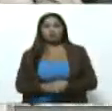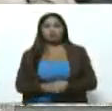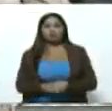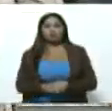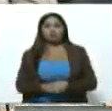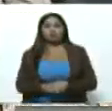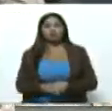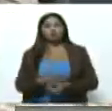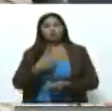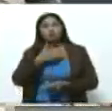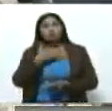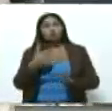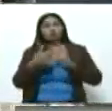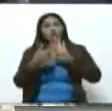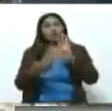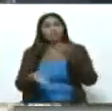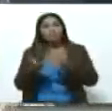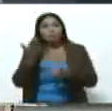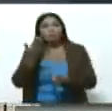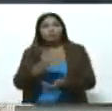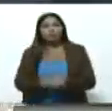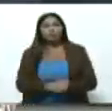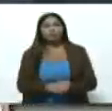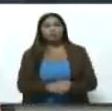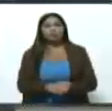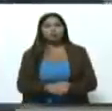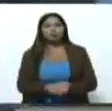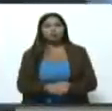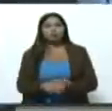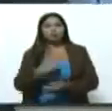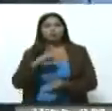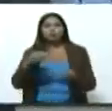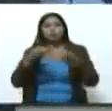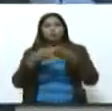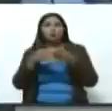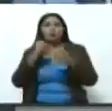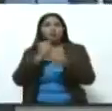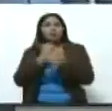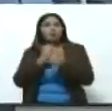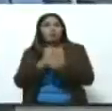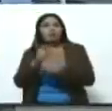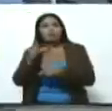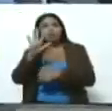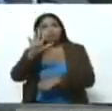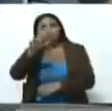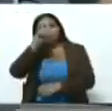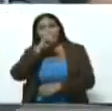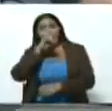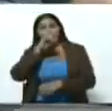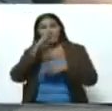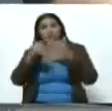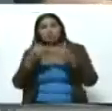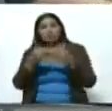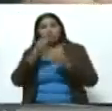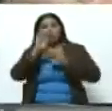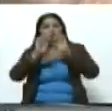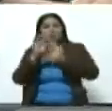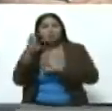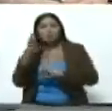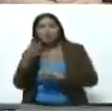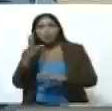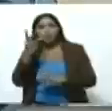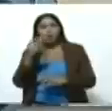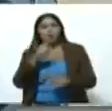Quiero destacar algo muy importante. Nuestro equipo de trabajo en estos 5 años, calculen ustedes